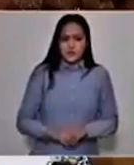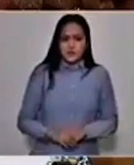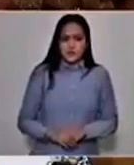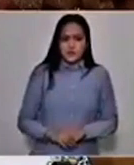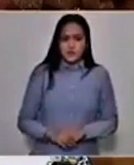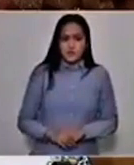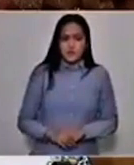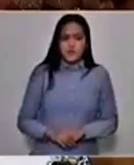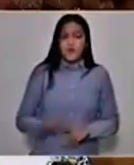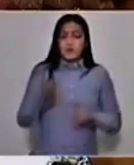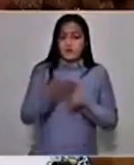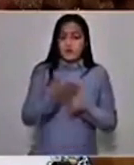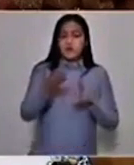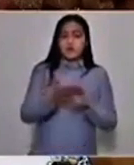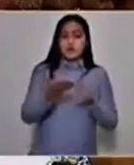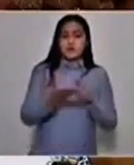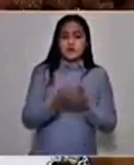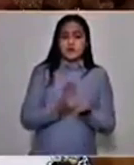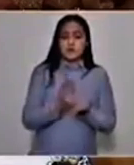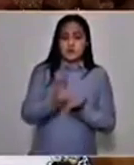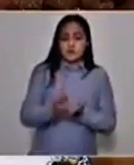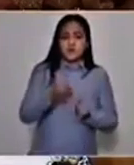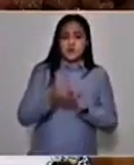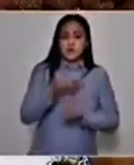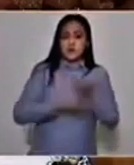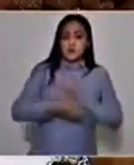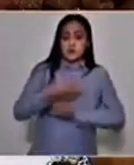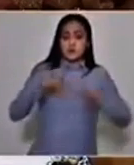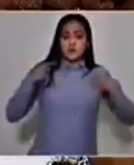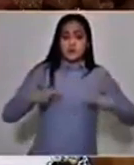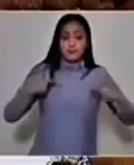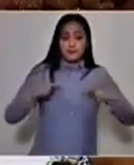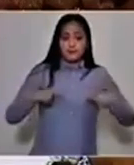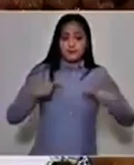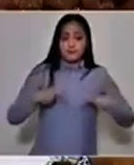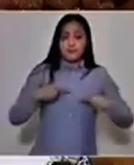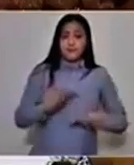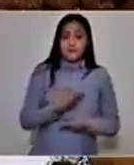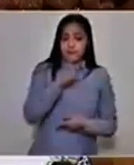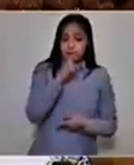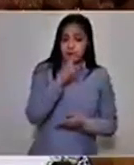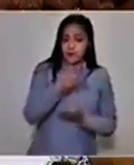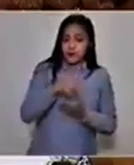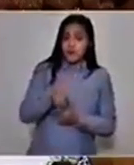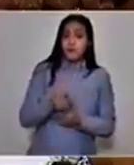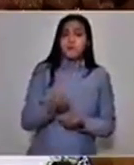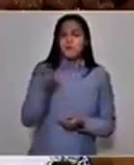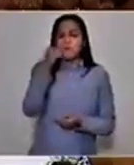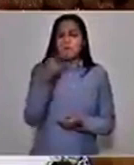Es un reparto proporcional entre todos los consumidores para que